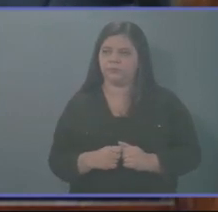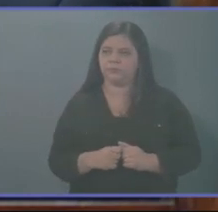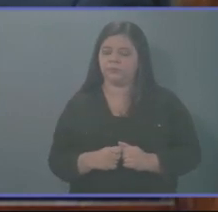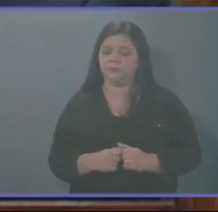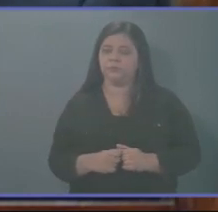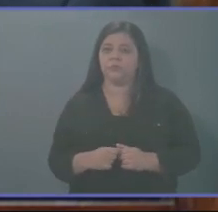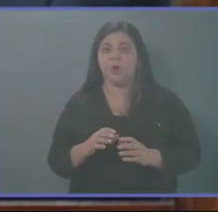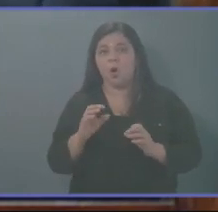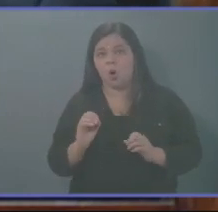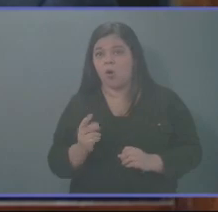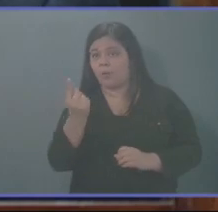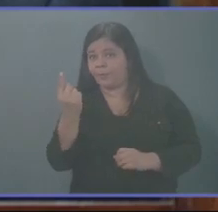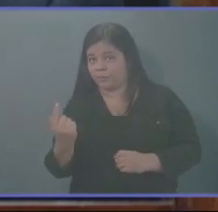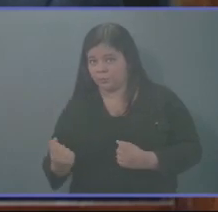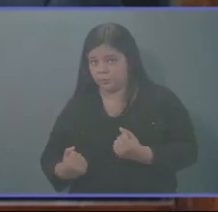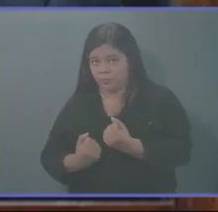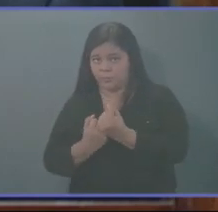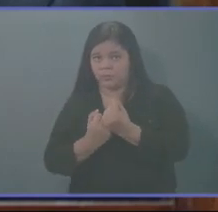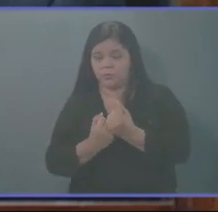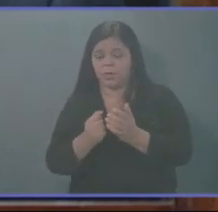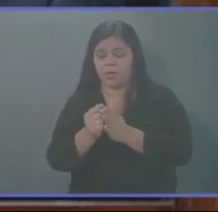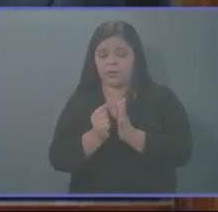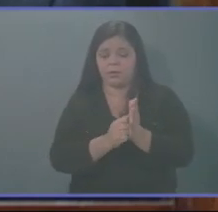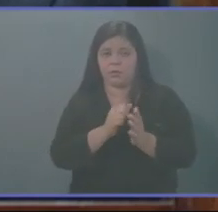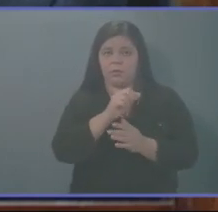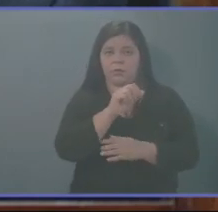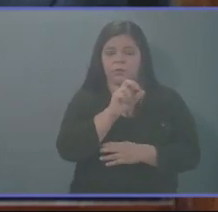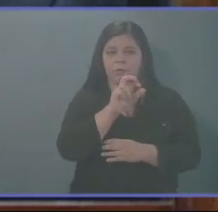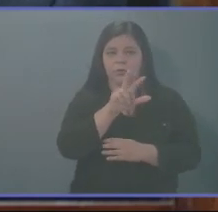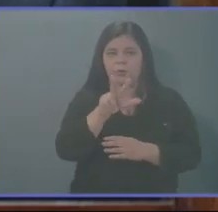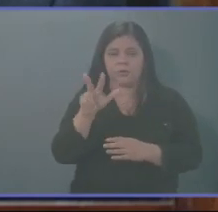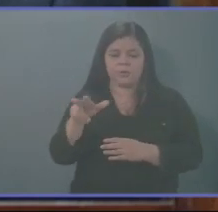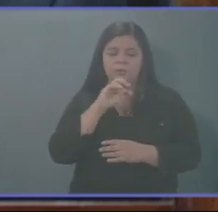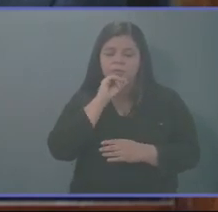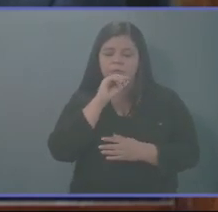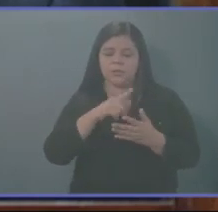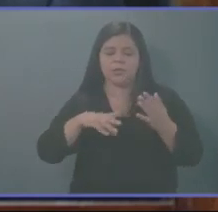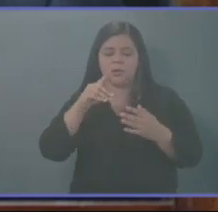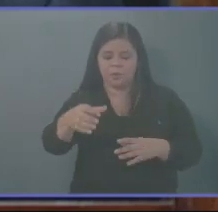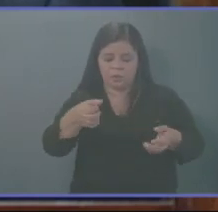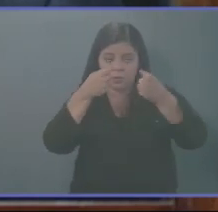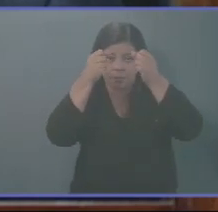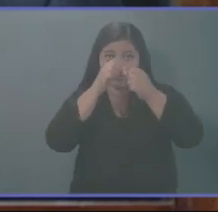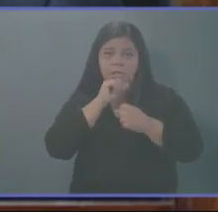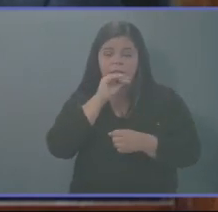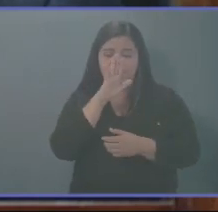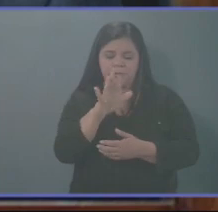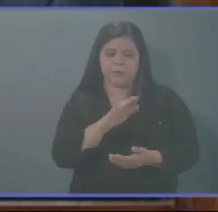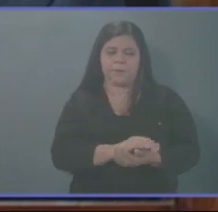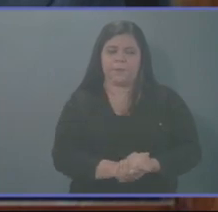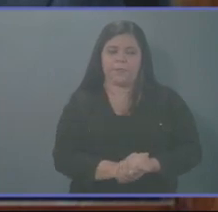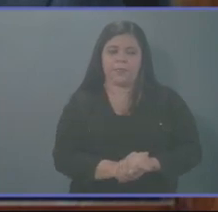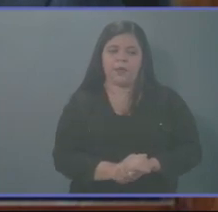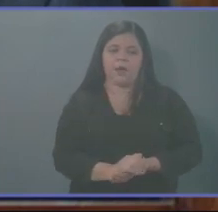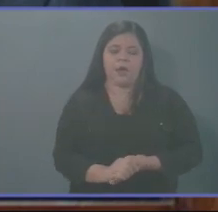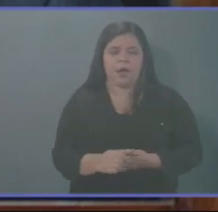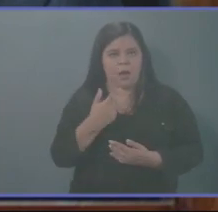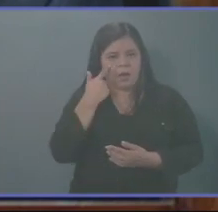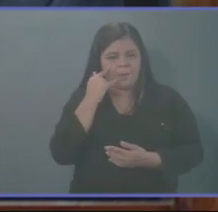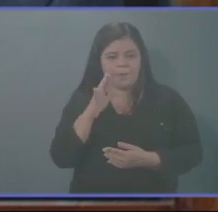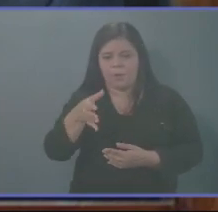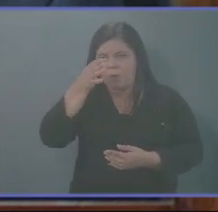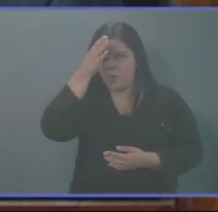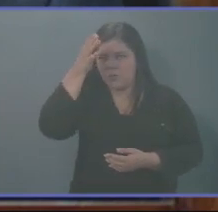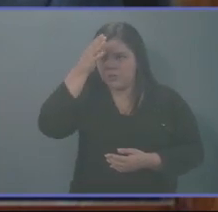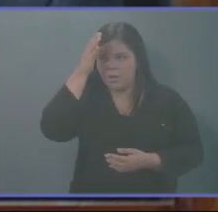Coautoría. El artículo 33 del Código Penal regula un elemento amplificador del tipo penal cuando define el